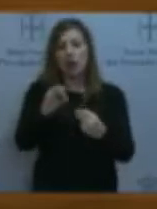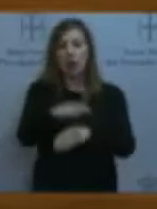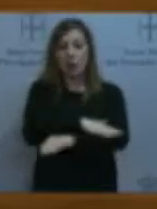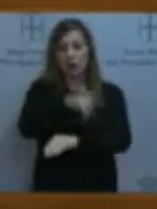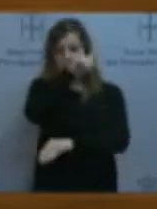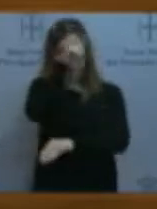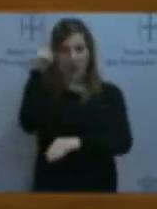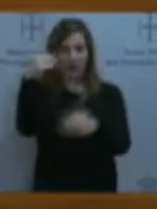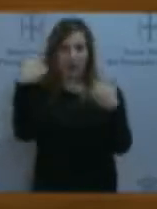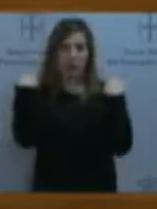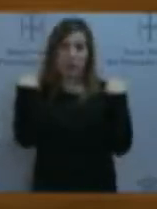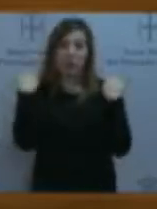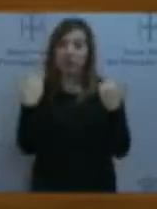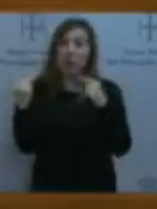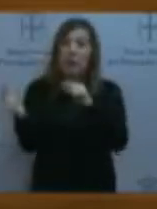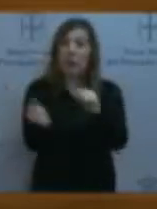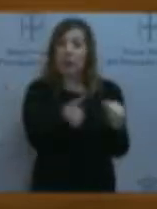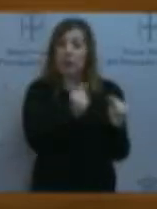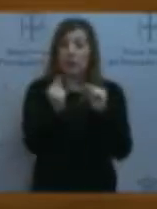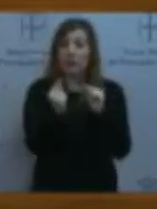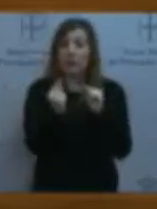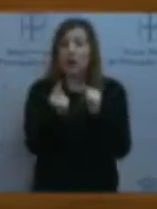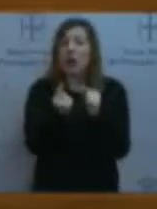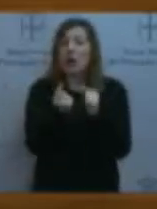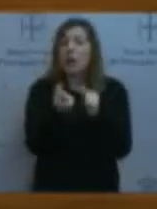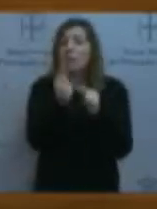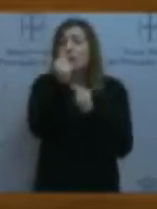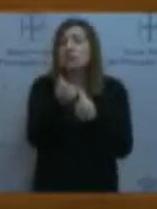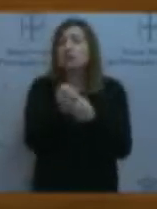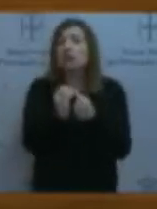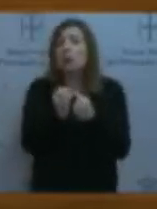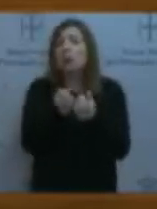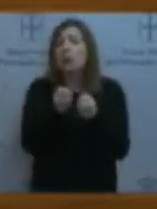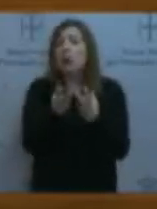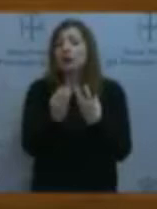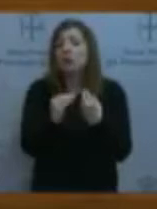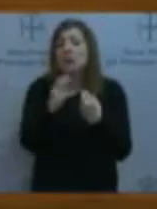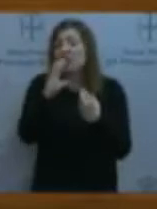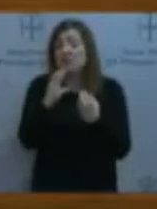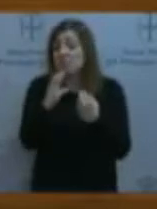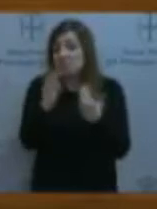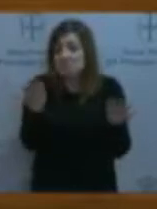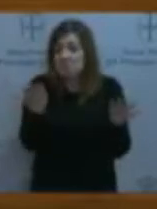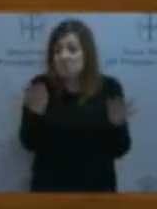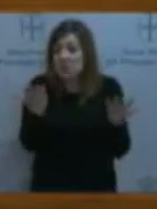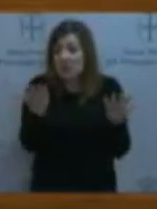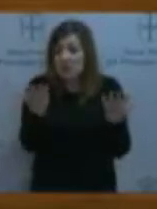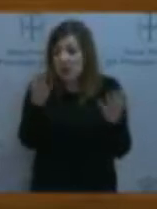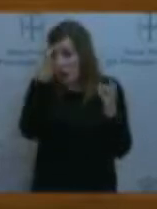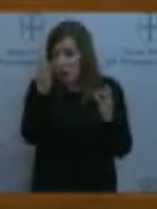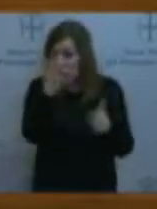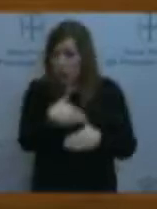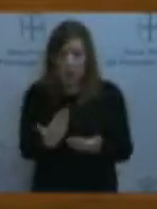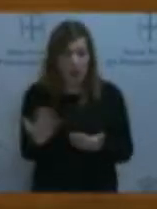esas cuentas. Por tanto, discutir simplemente de cuánto ha aumentado el presupuesto, en lo cual no tiene mérito alguno el propio gobierno, no tiene sentido ninguno.